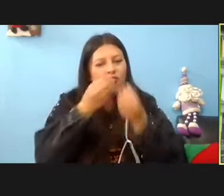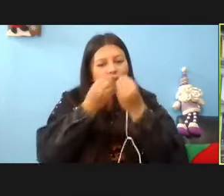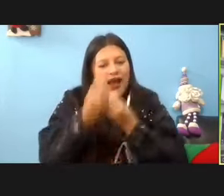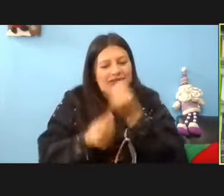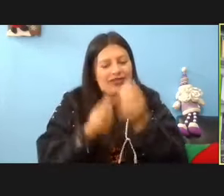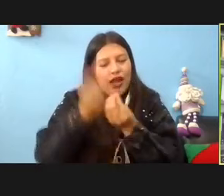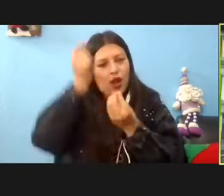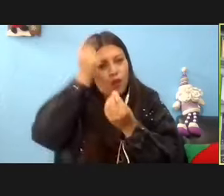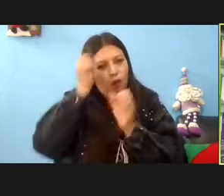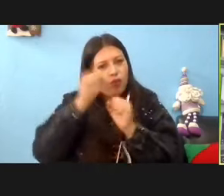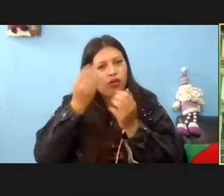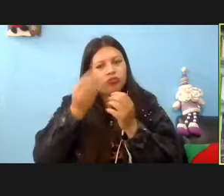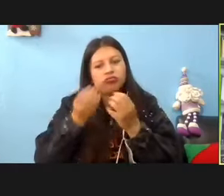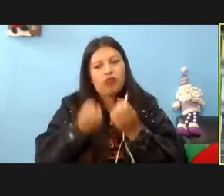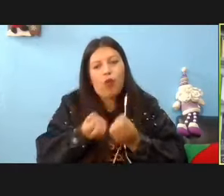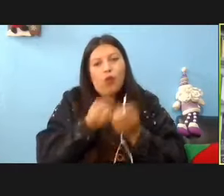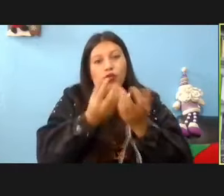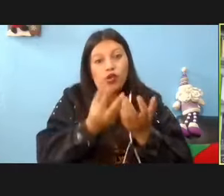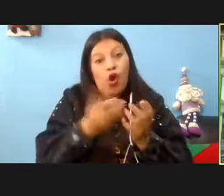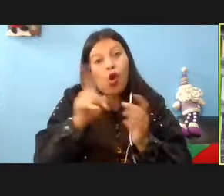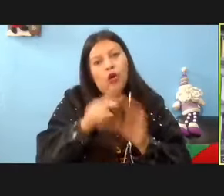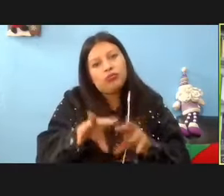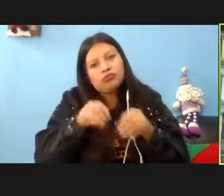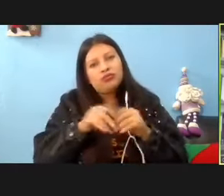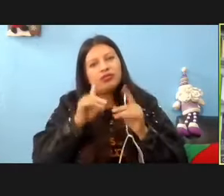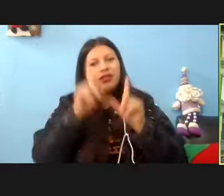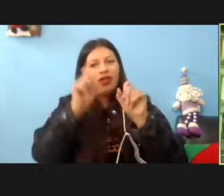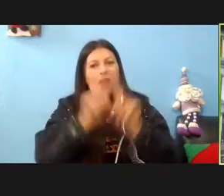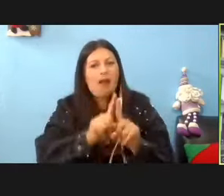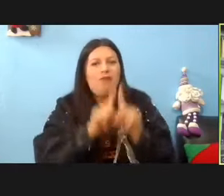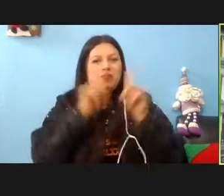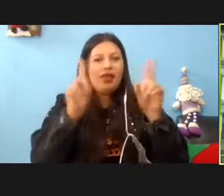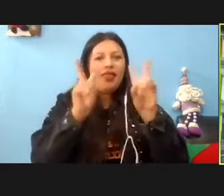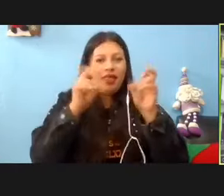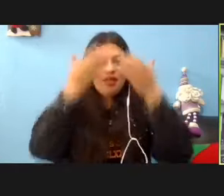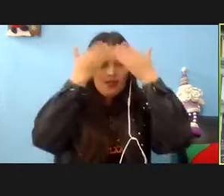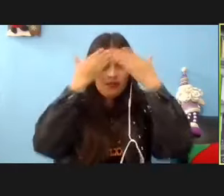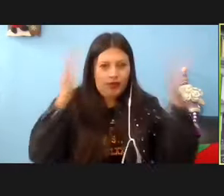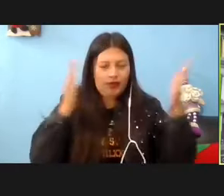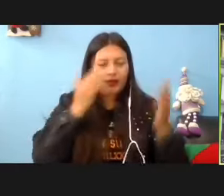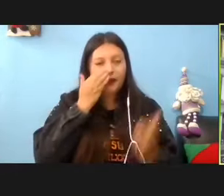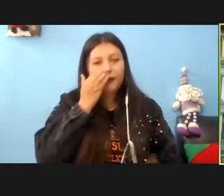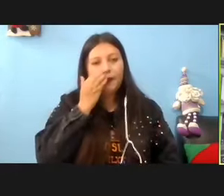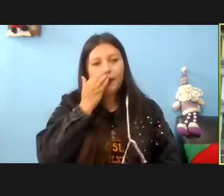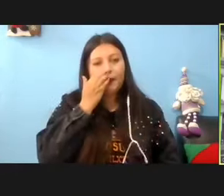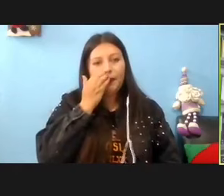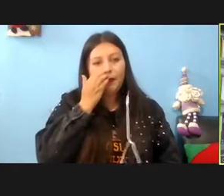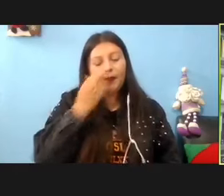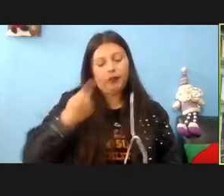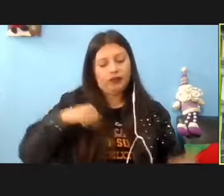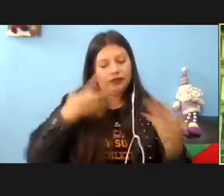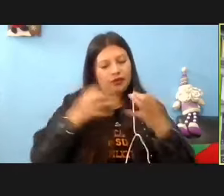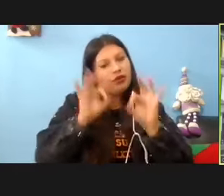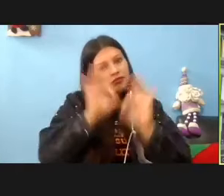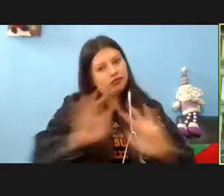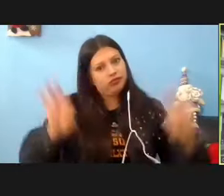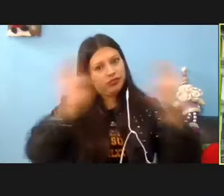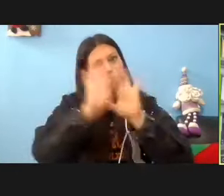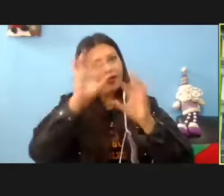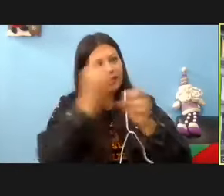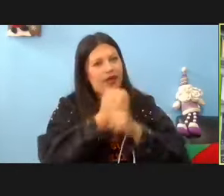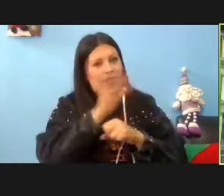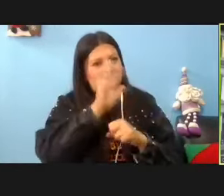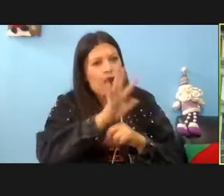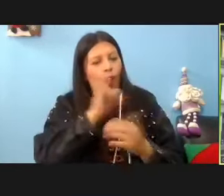o no a la ampliación pues, del espectro democrático, que creo que es algo que queremos resaltar del trabajo allí, es